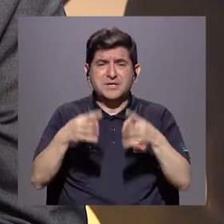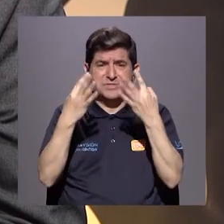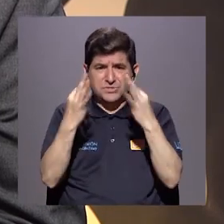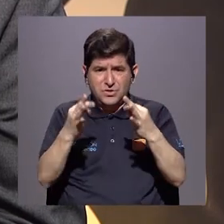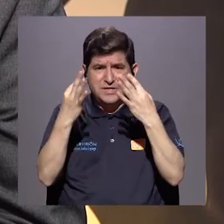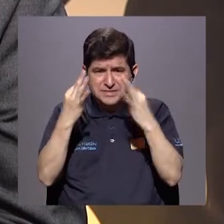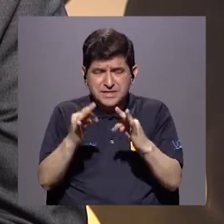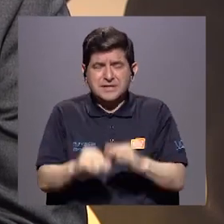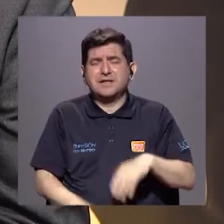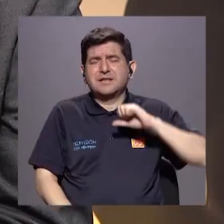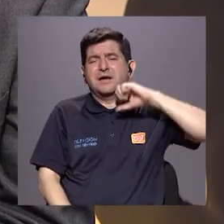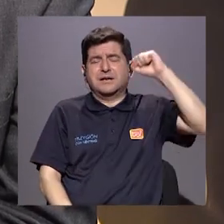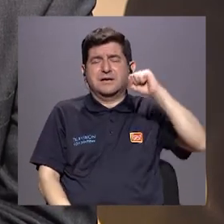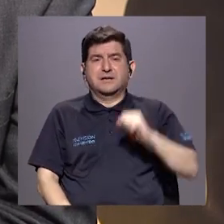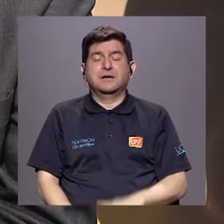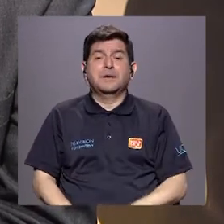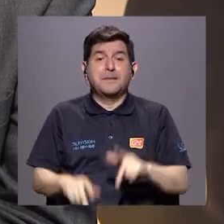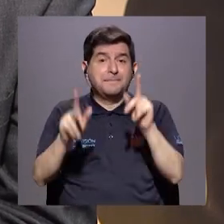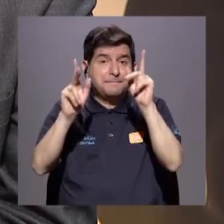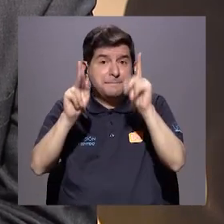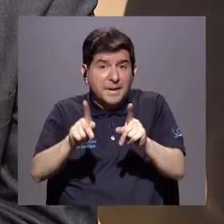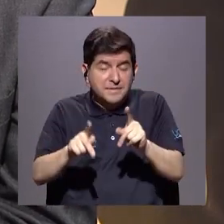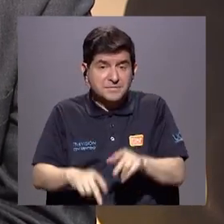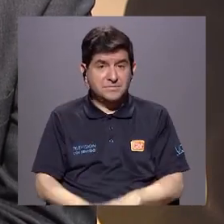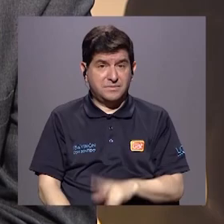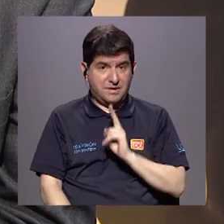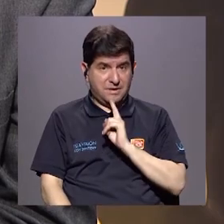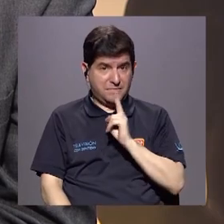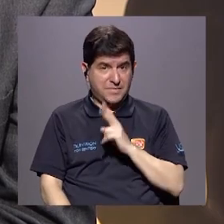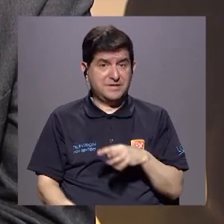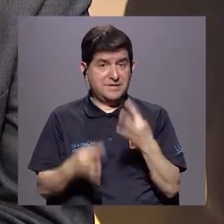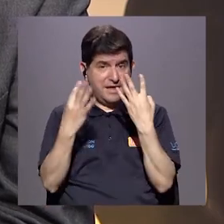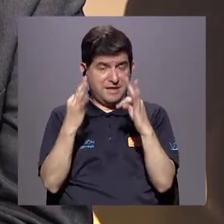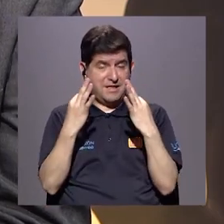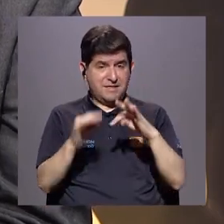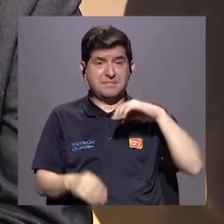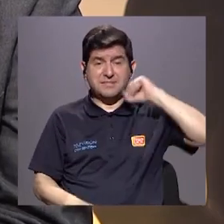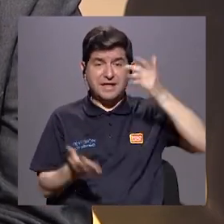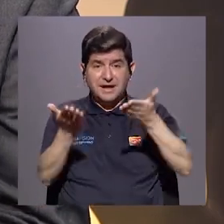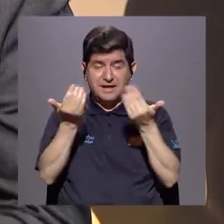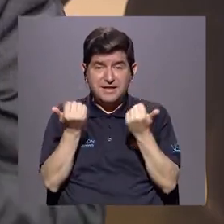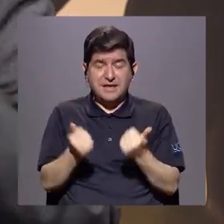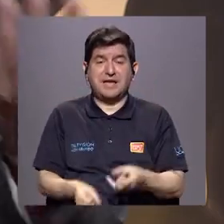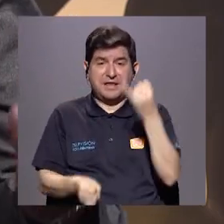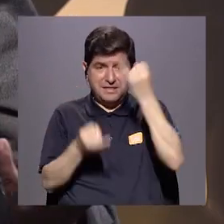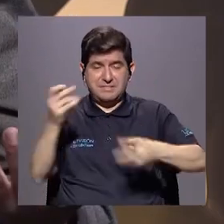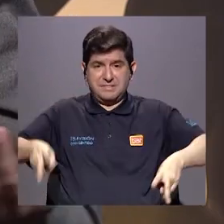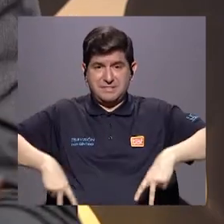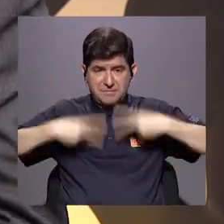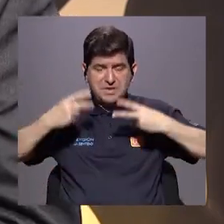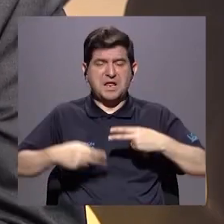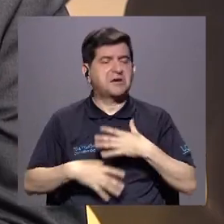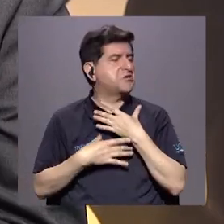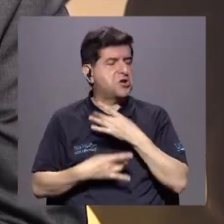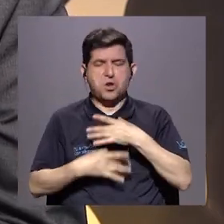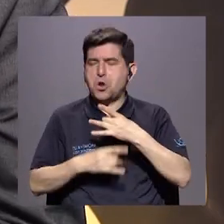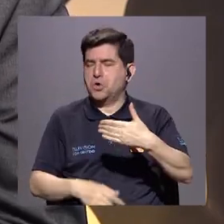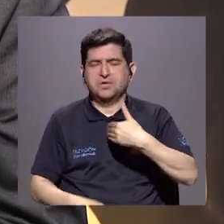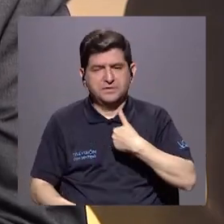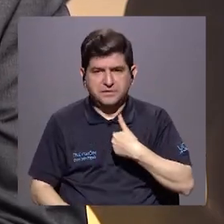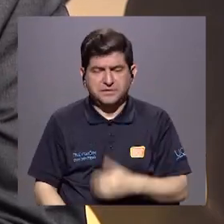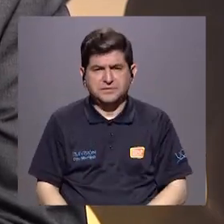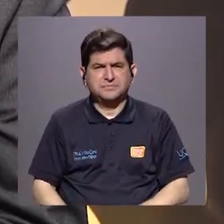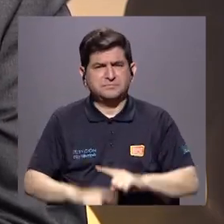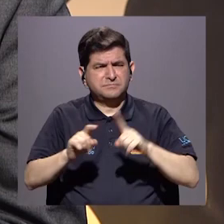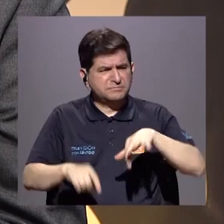suicidarse es que las personas en realidad que intentan suicidarse quieren acabar con su vida es decir su vida no les interesa y en realidad